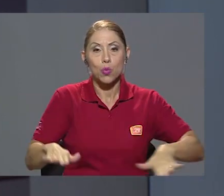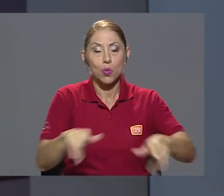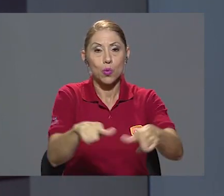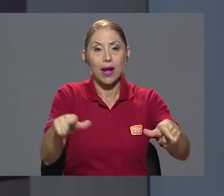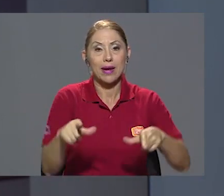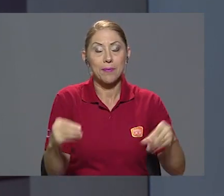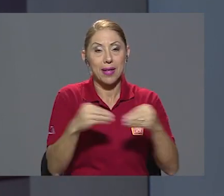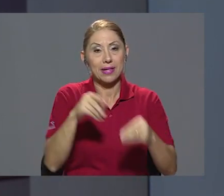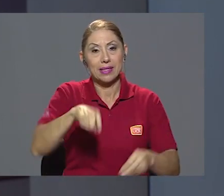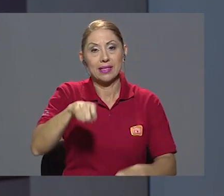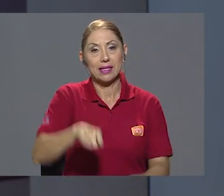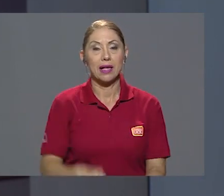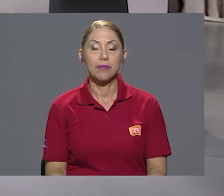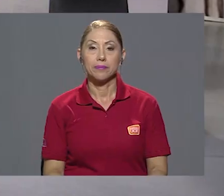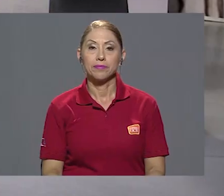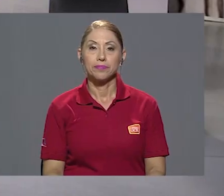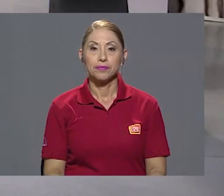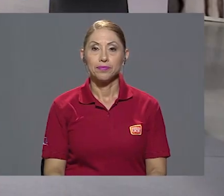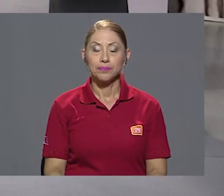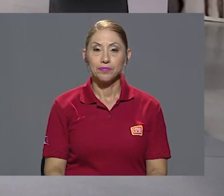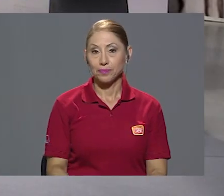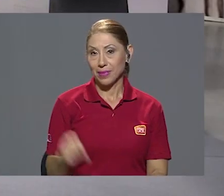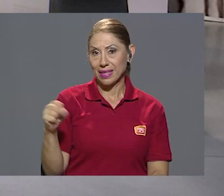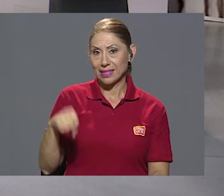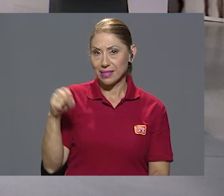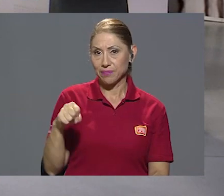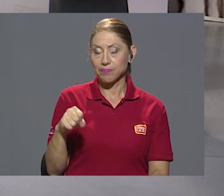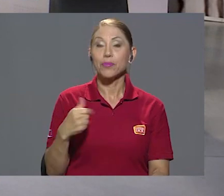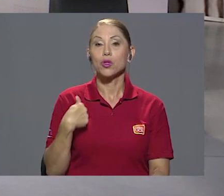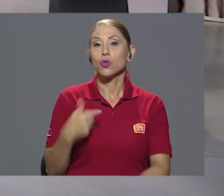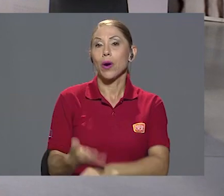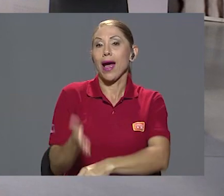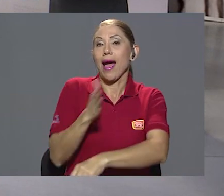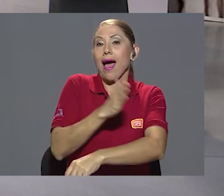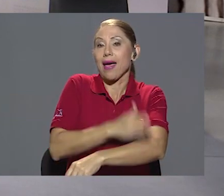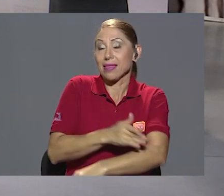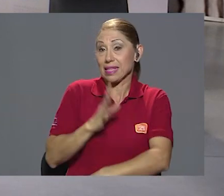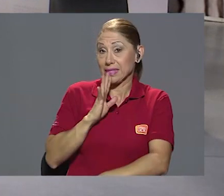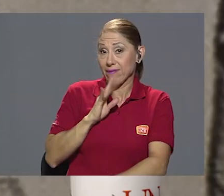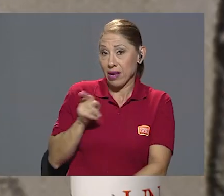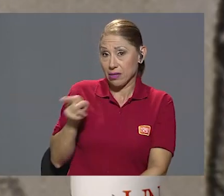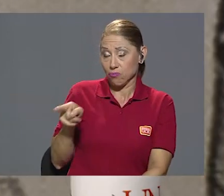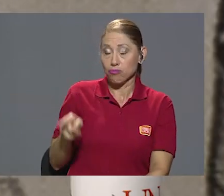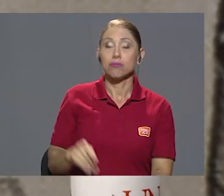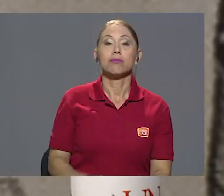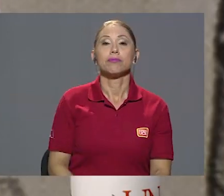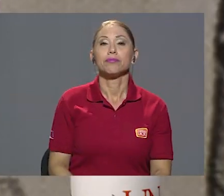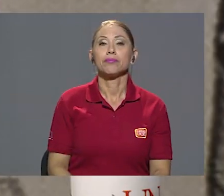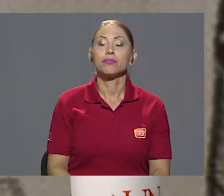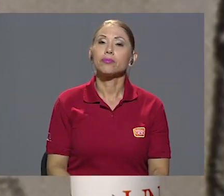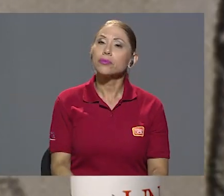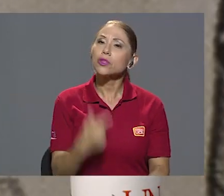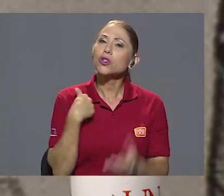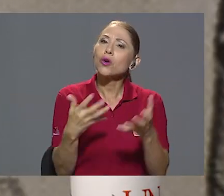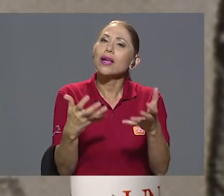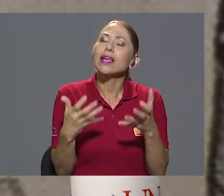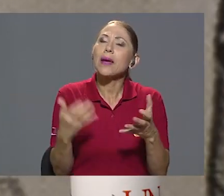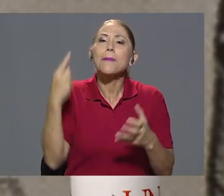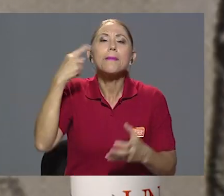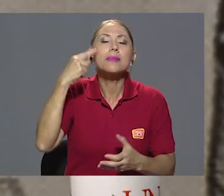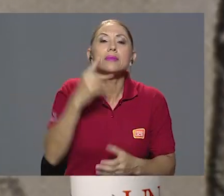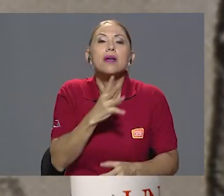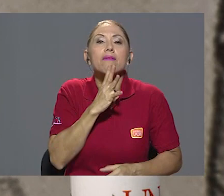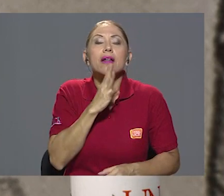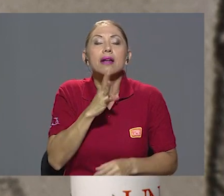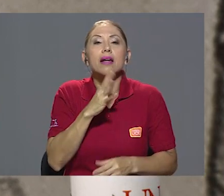Sí, yo quisiera tal vez, antes de referirme a lo que usted está planteando, plantear un poco el reto